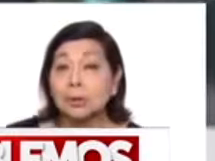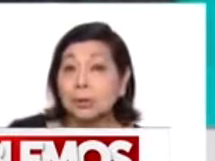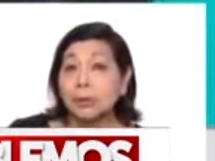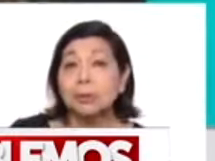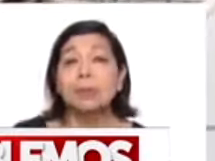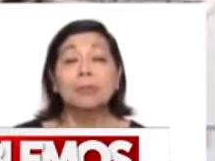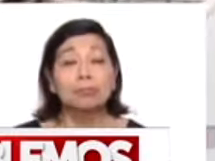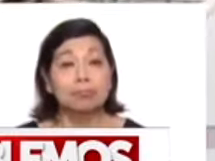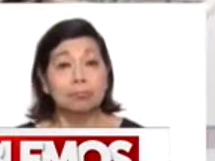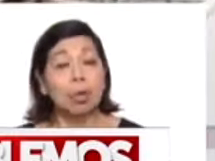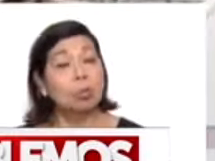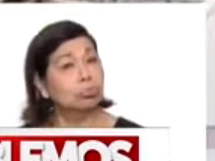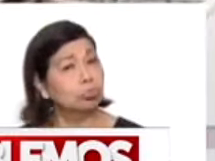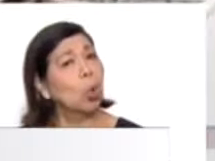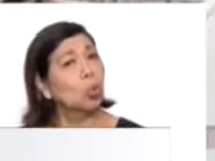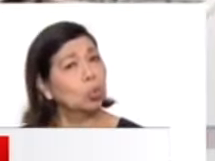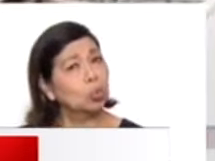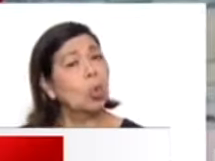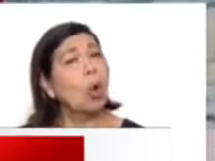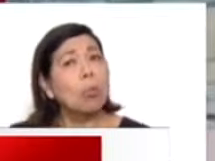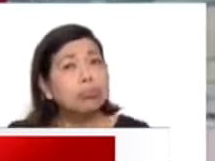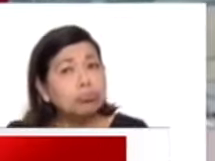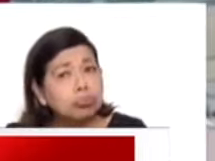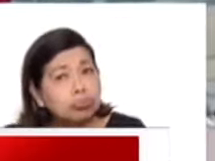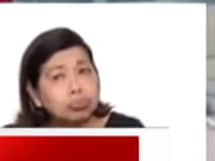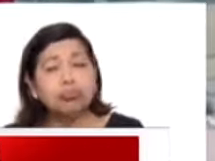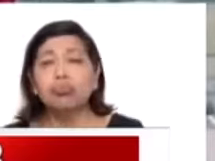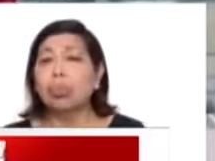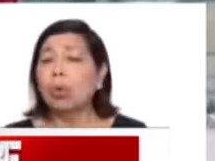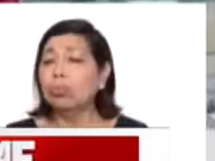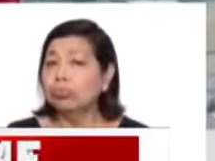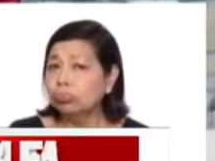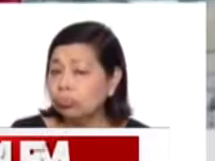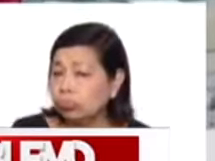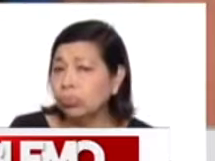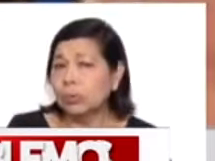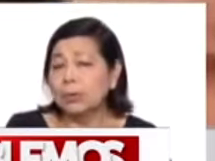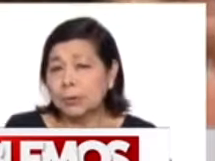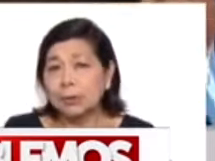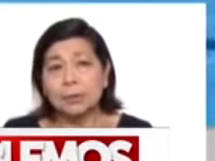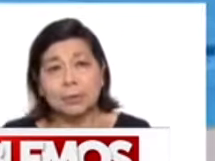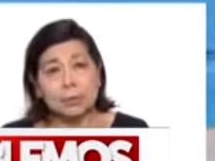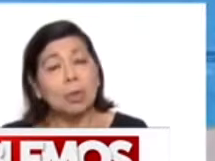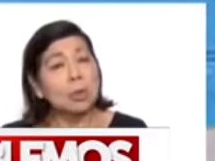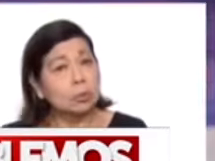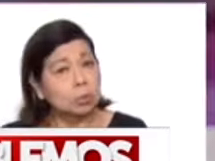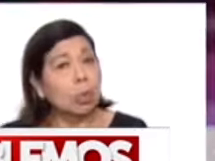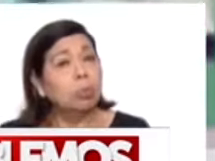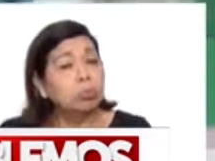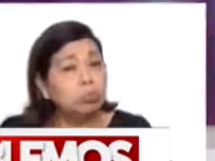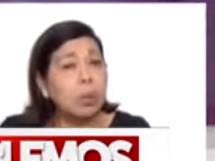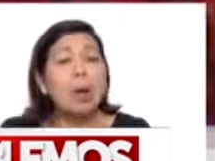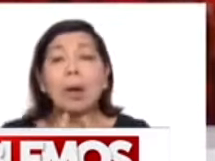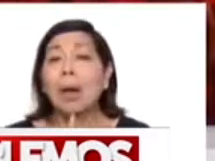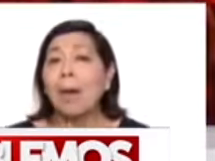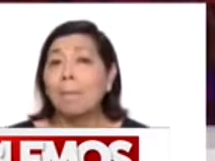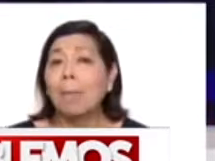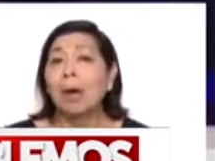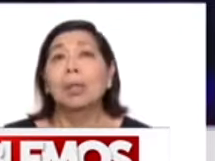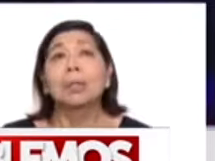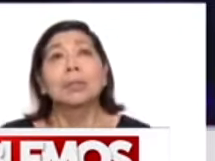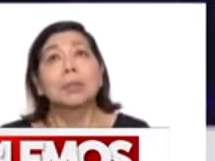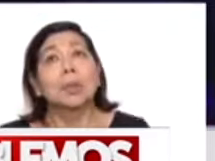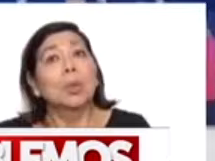Nosotros vemos en el deporte un elemento promotor del sentido de pertenencia. Vemos que el deporte promueve la paz,